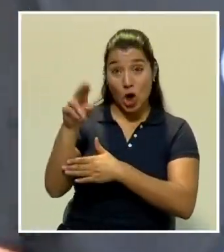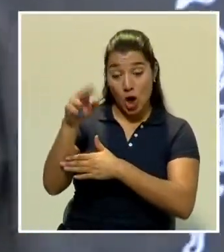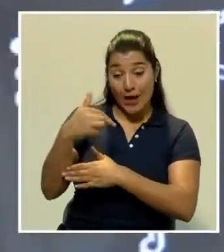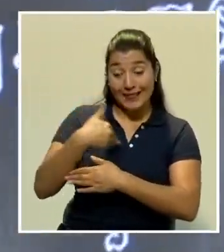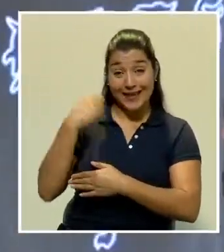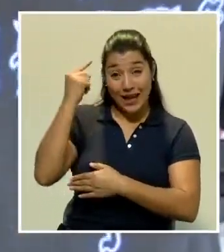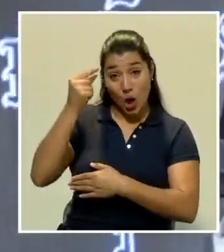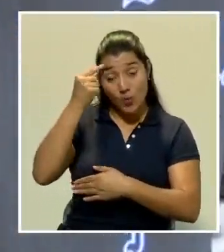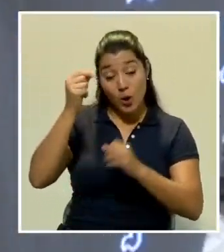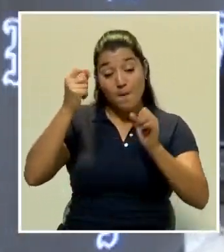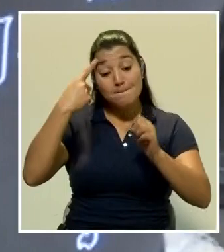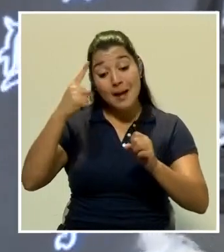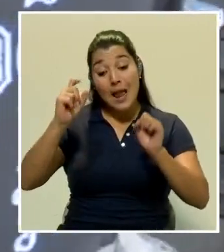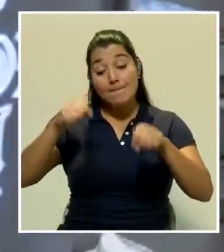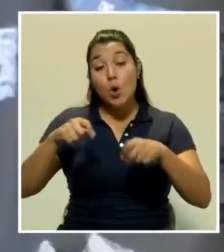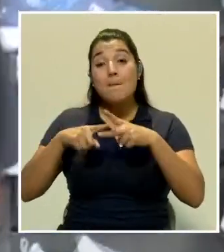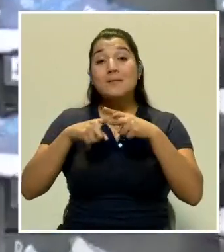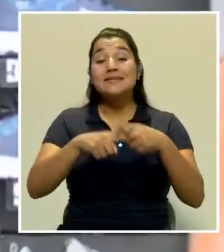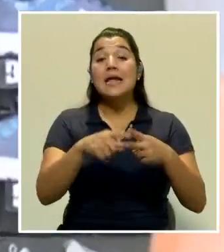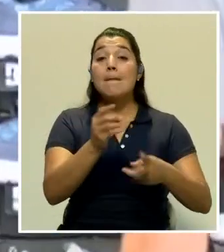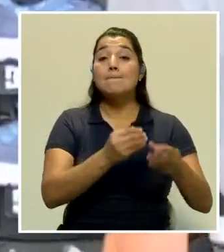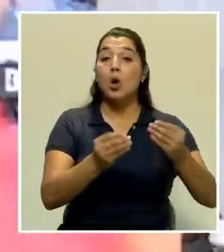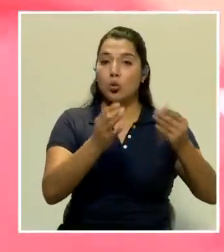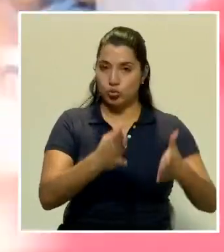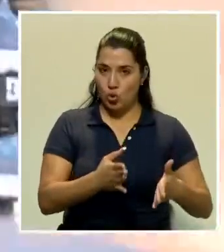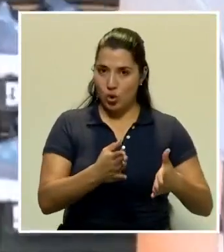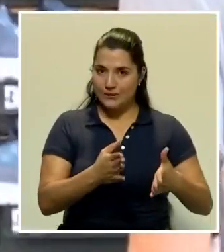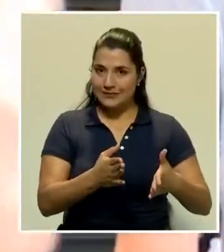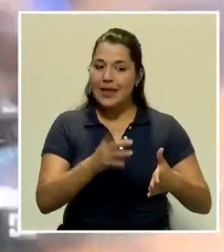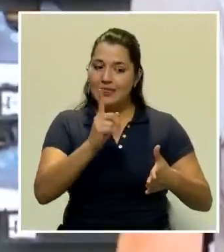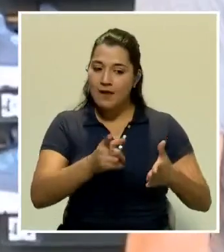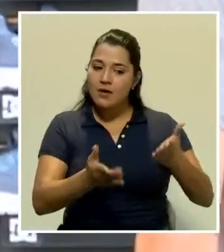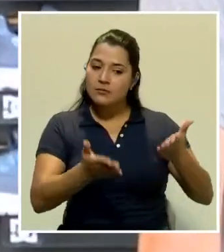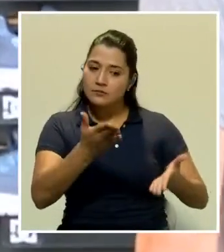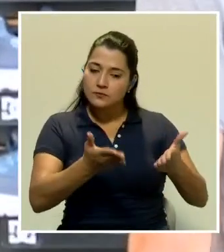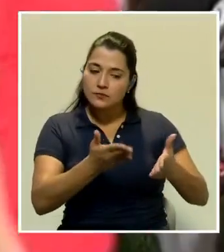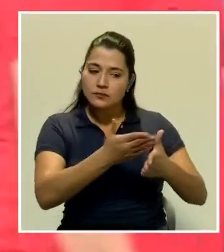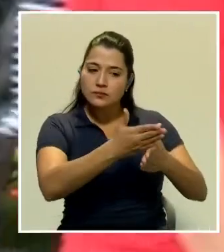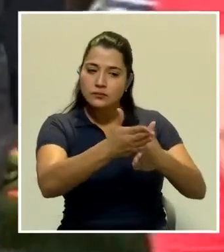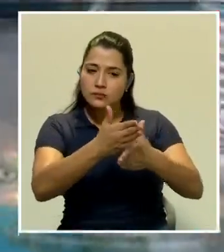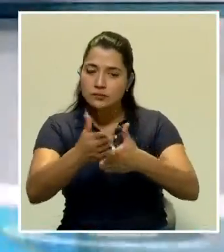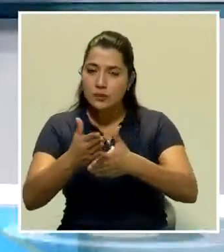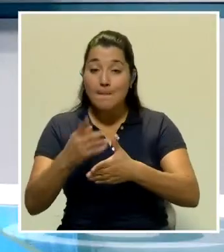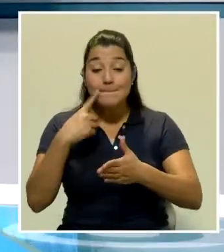al sector productivo con fin de mover la economía y generar empleo.